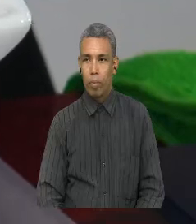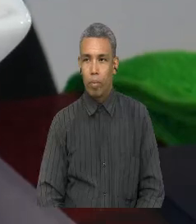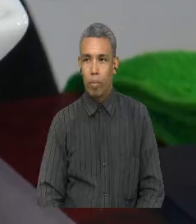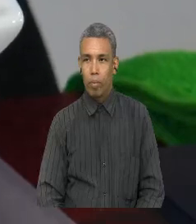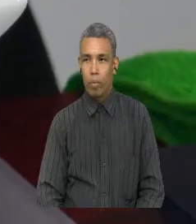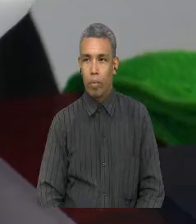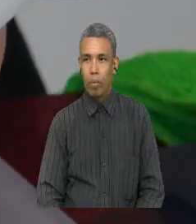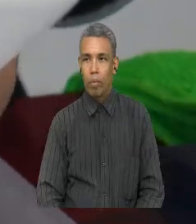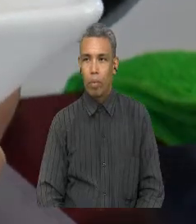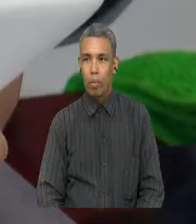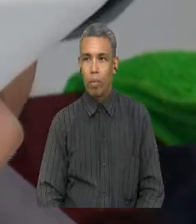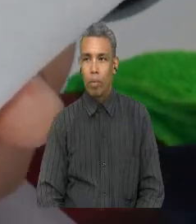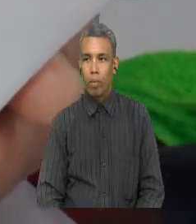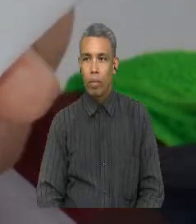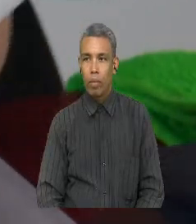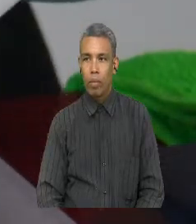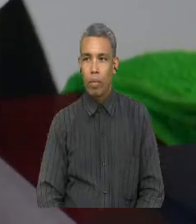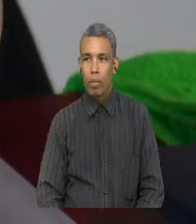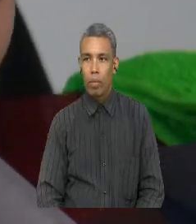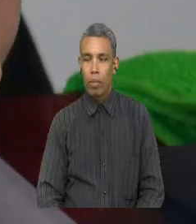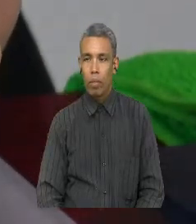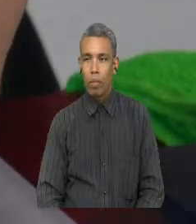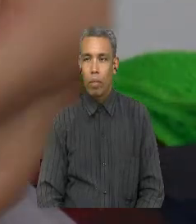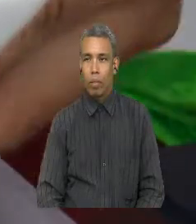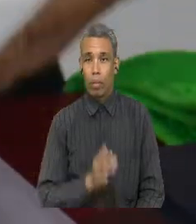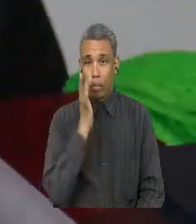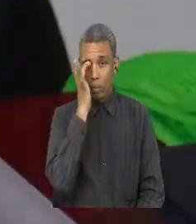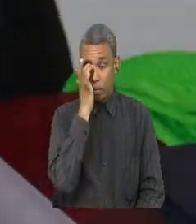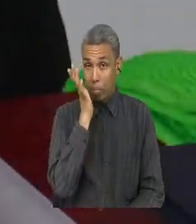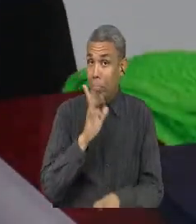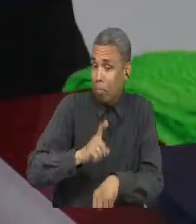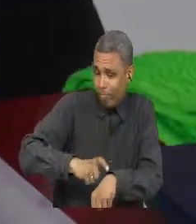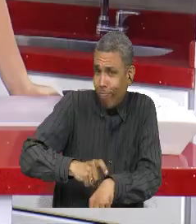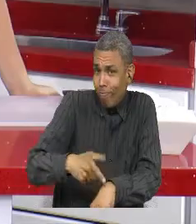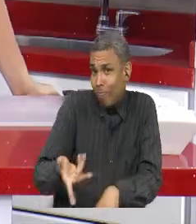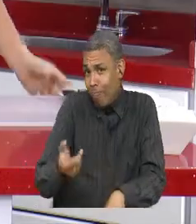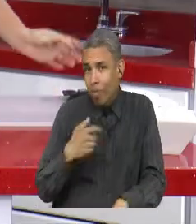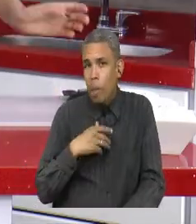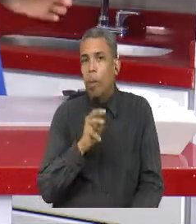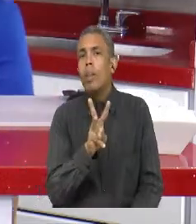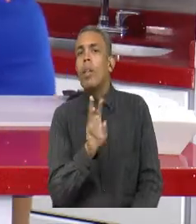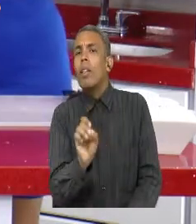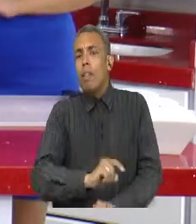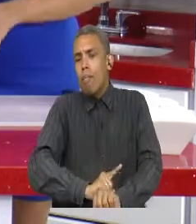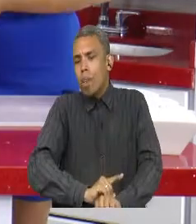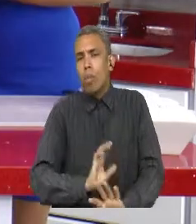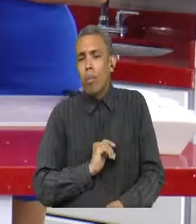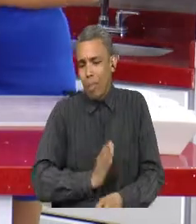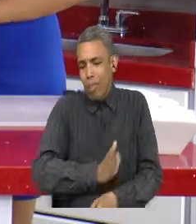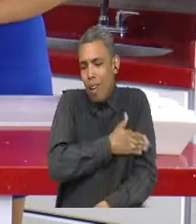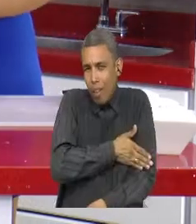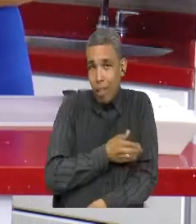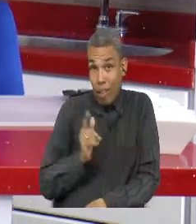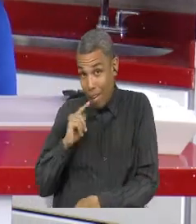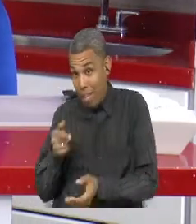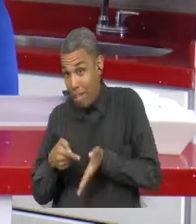terminado, puesto que lleva un poquito de tiempo y pues por pero cuestiones de tiempo, toca tener